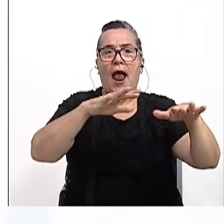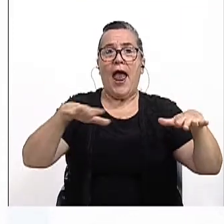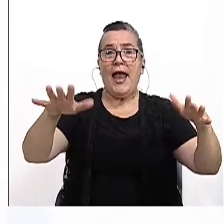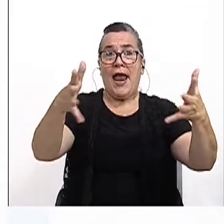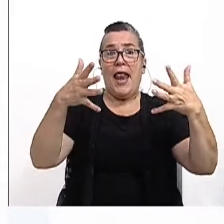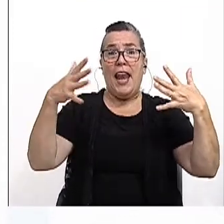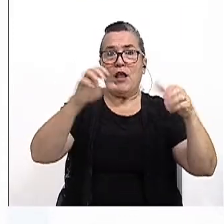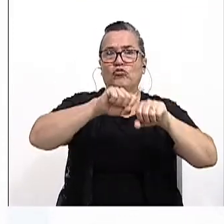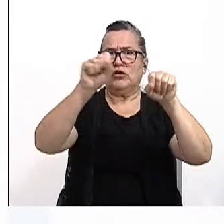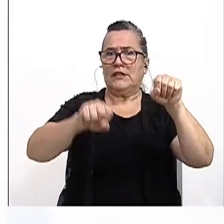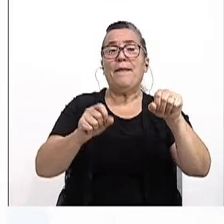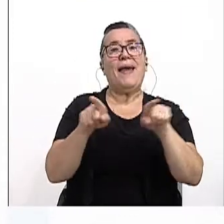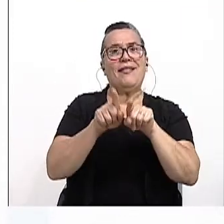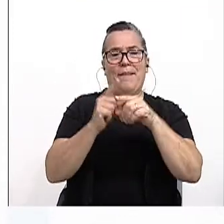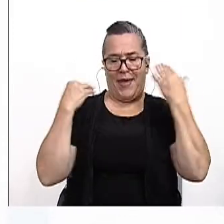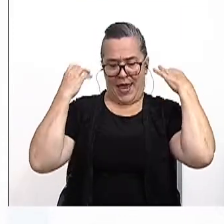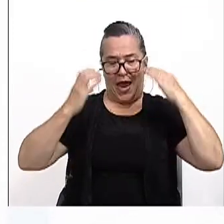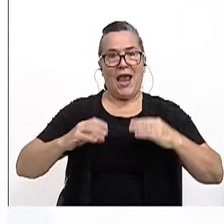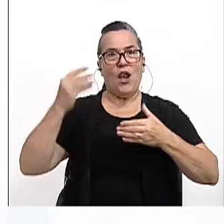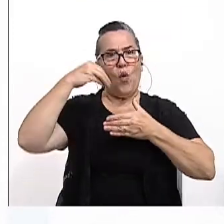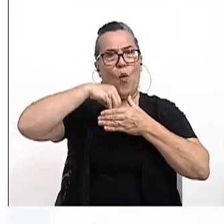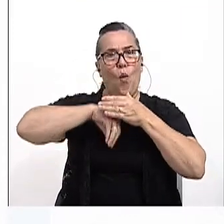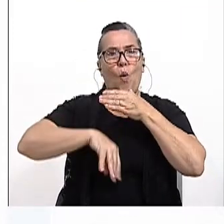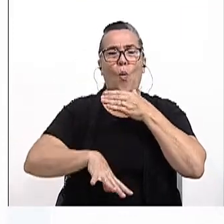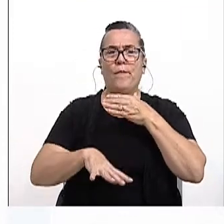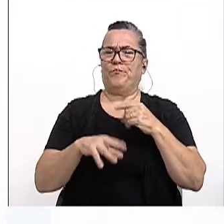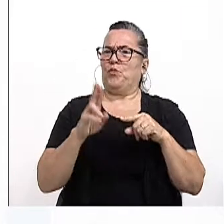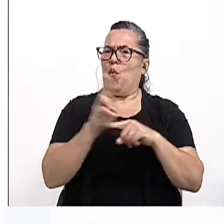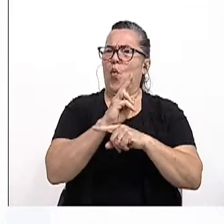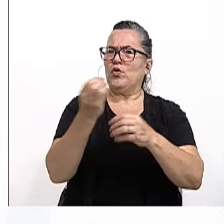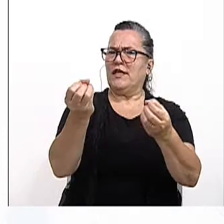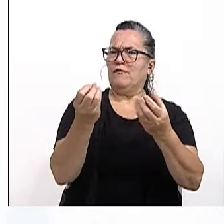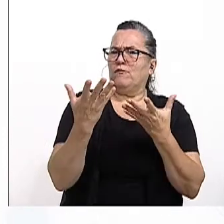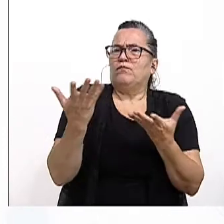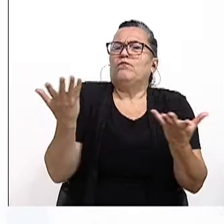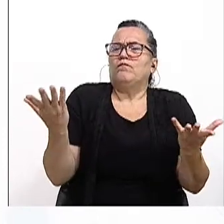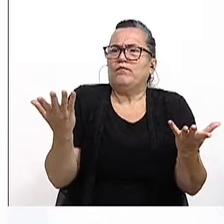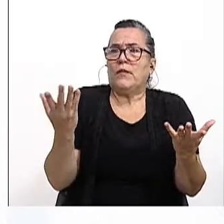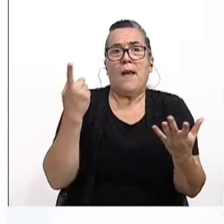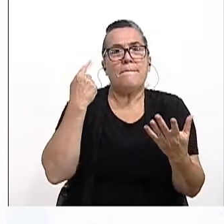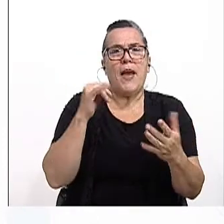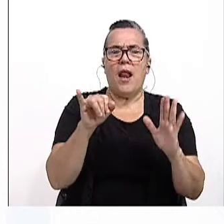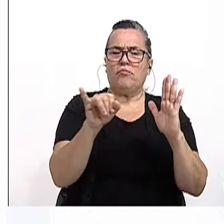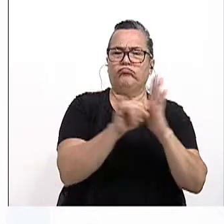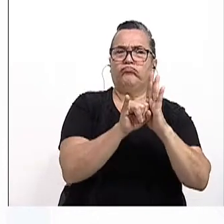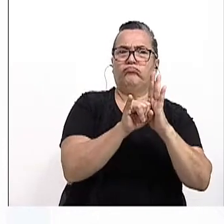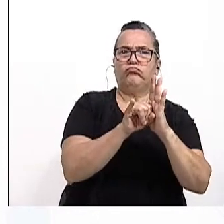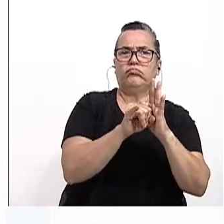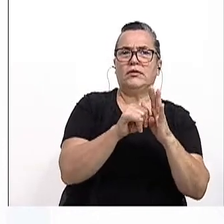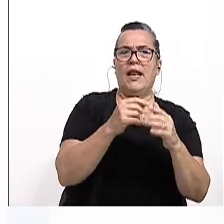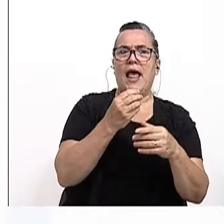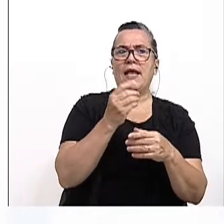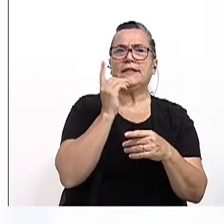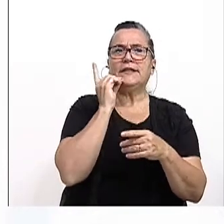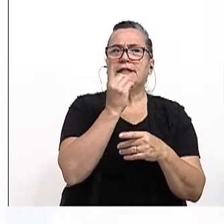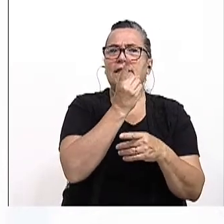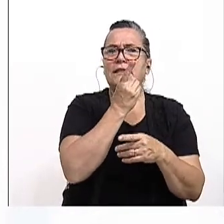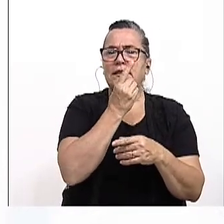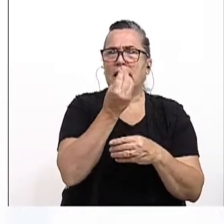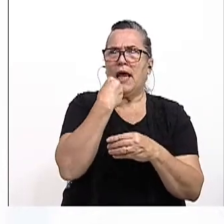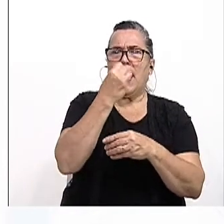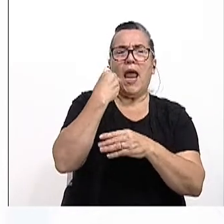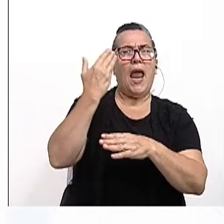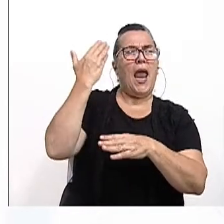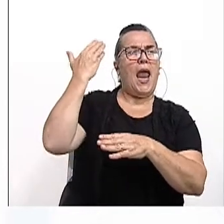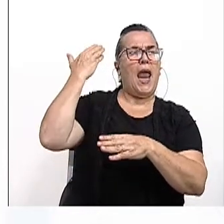dentro de nuestro cuerpo. Esta información es útil para aplicaciones como, por ejemplo, la identificación de las dietas de nuestros antepasados,